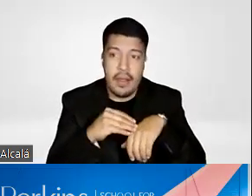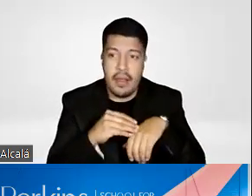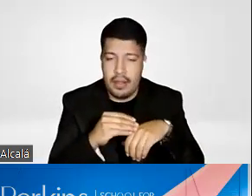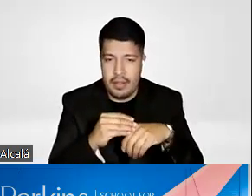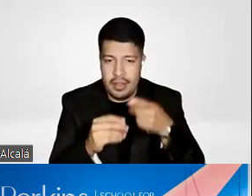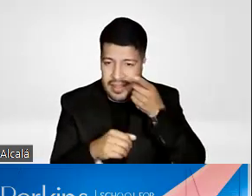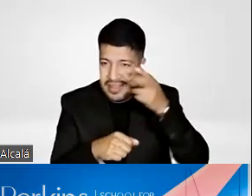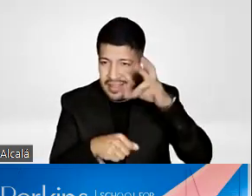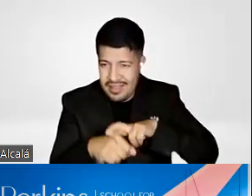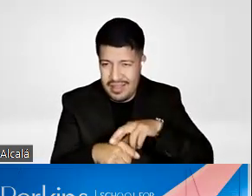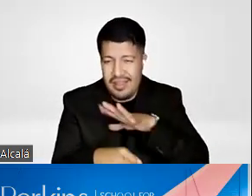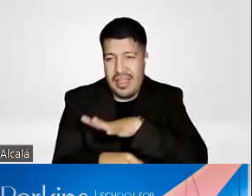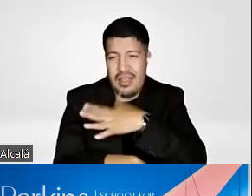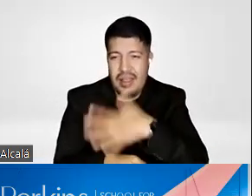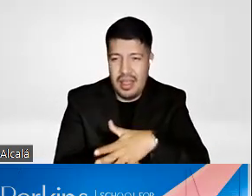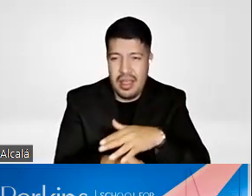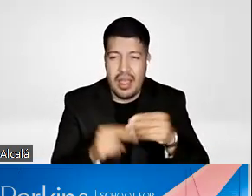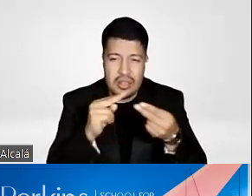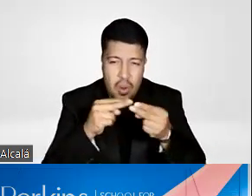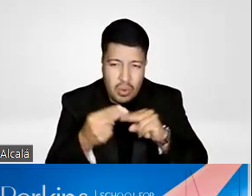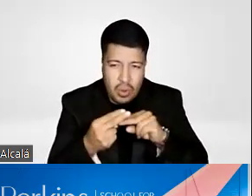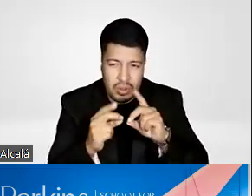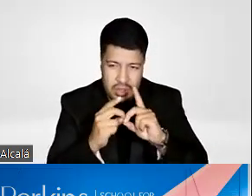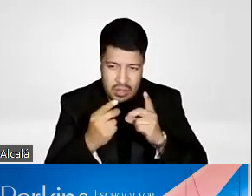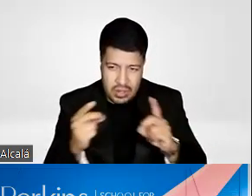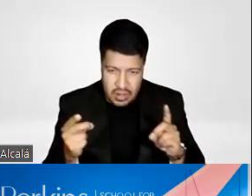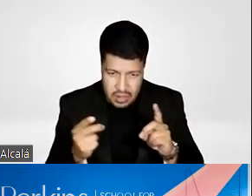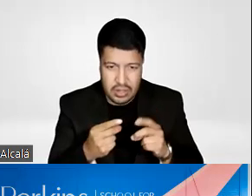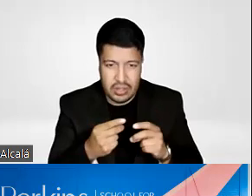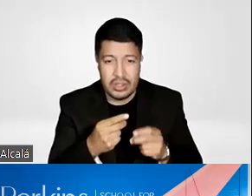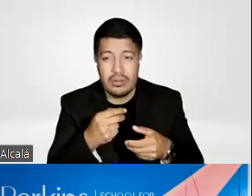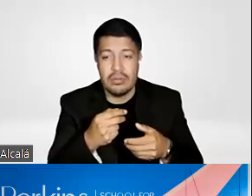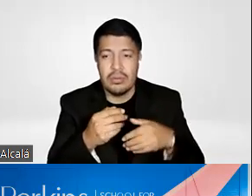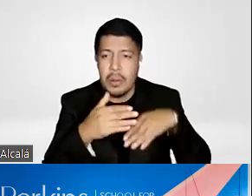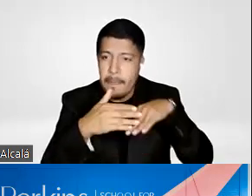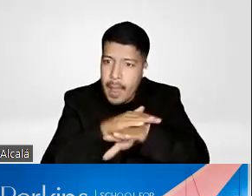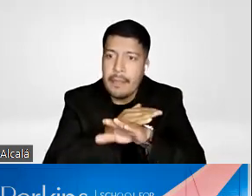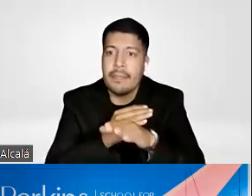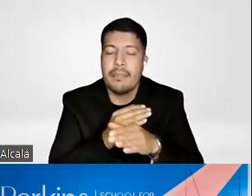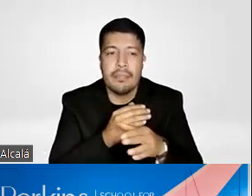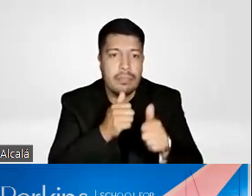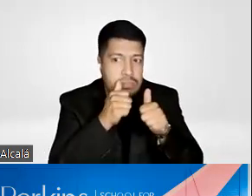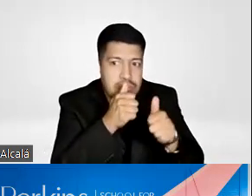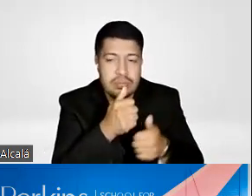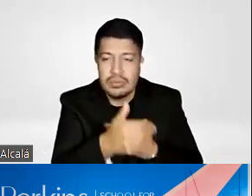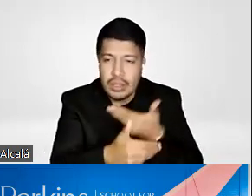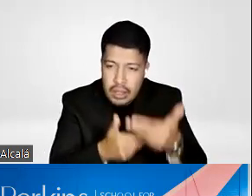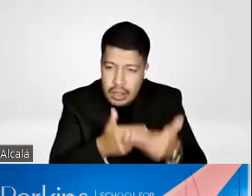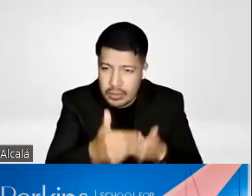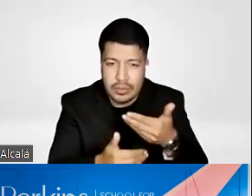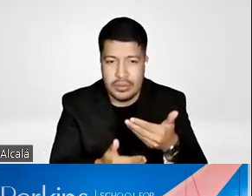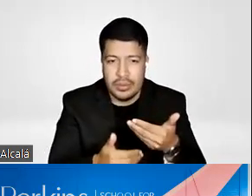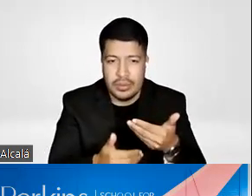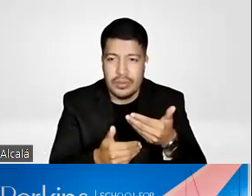asegurar así el acceso a los servicios tanto de detección, diagnóstico e intervención de los trastornos del neurodesarrollo en el estado